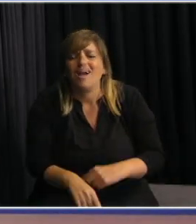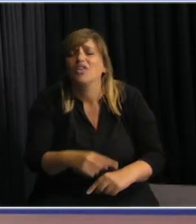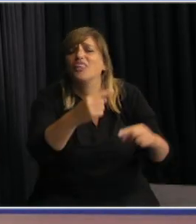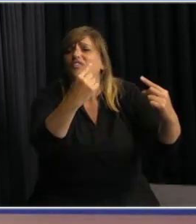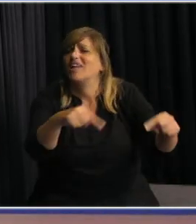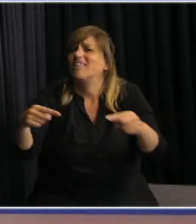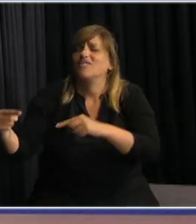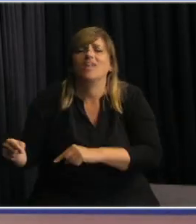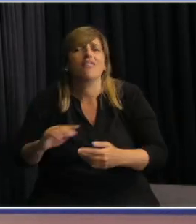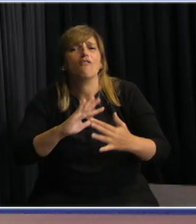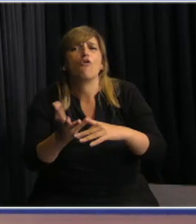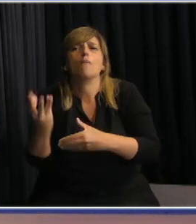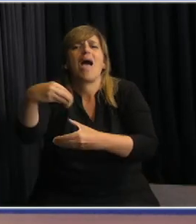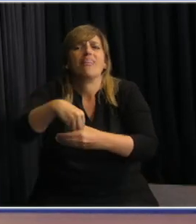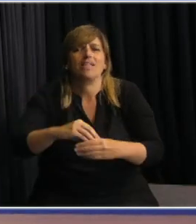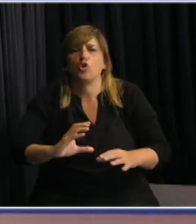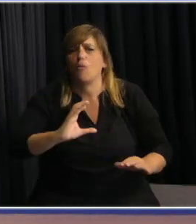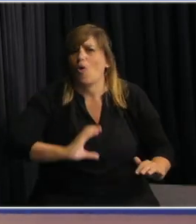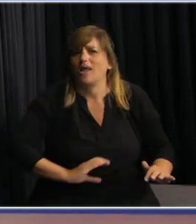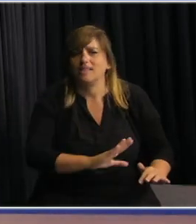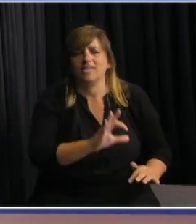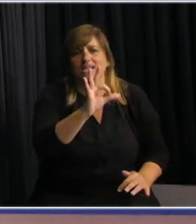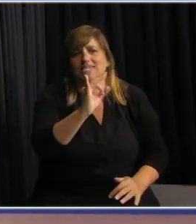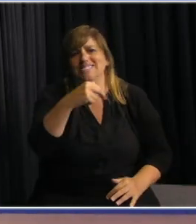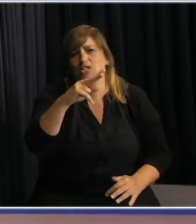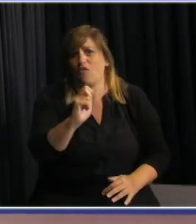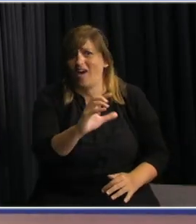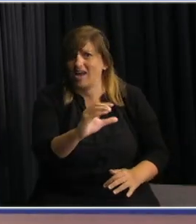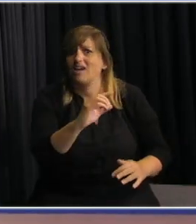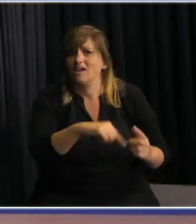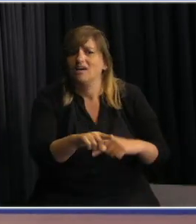distintas. La vacuna Sinovac es de